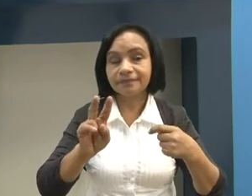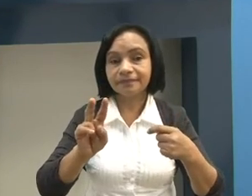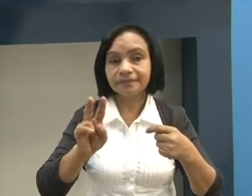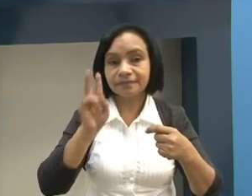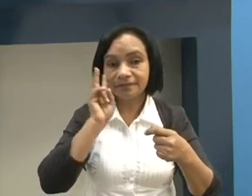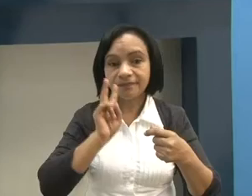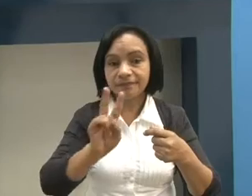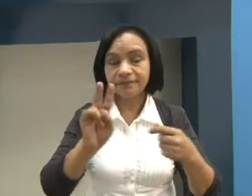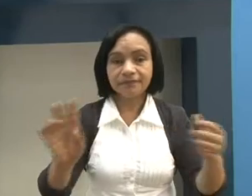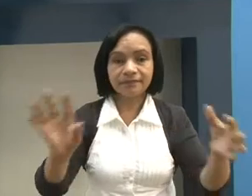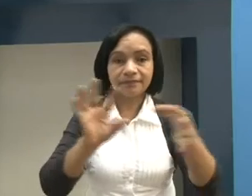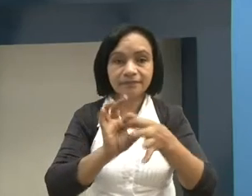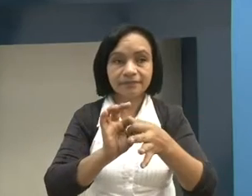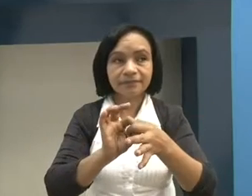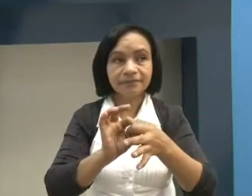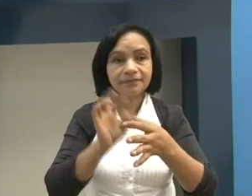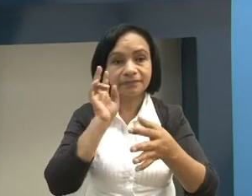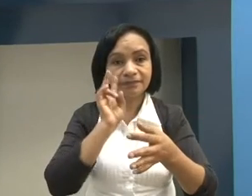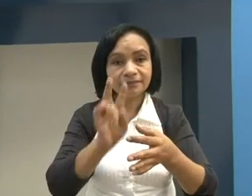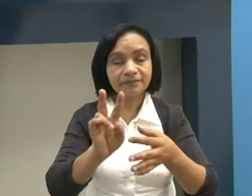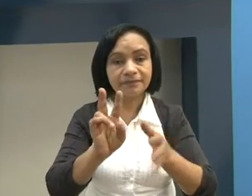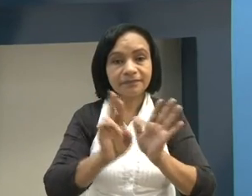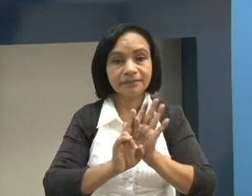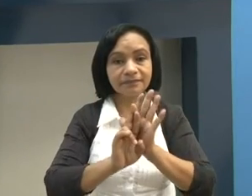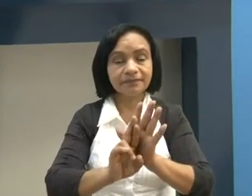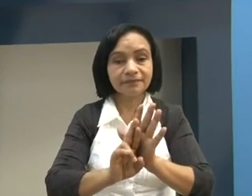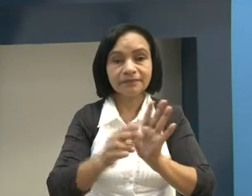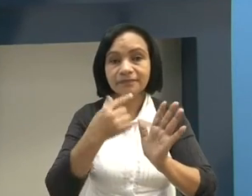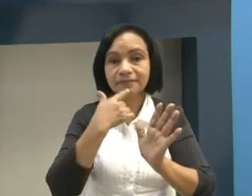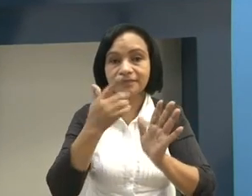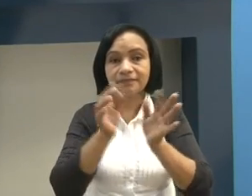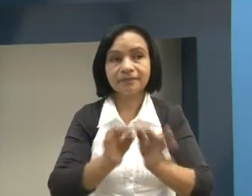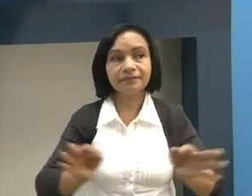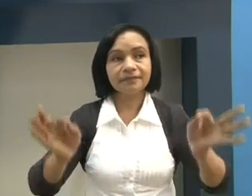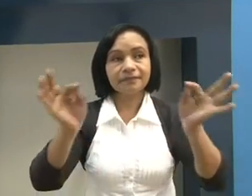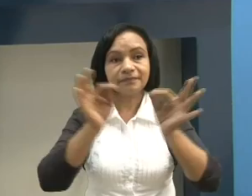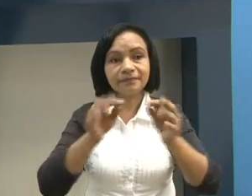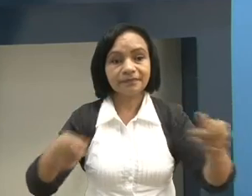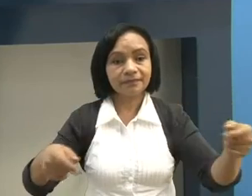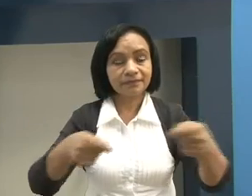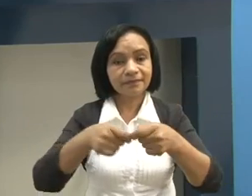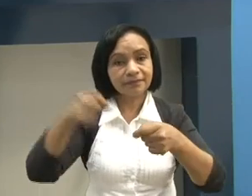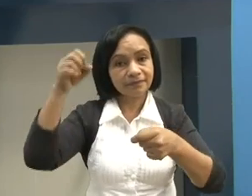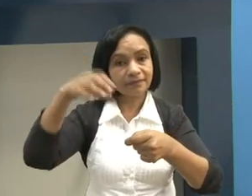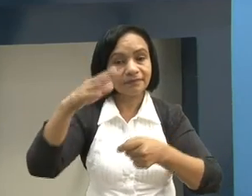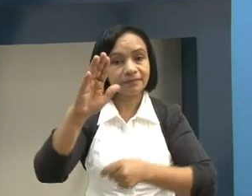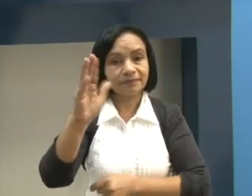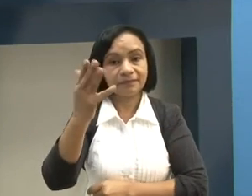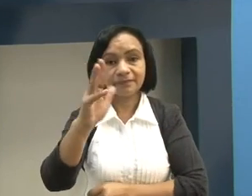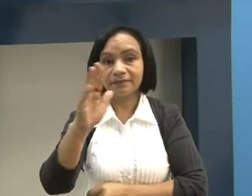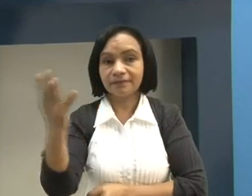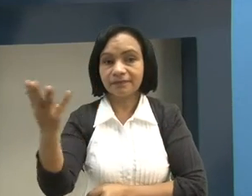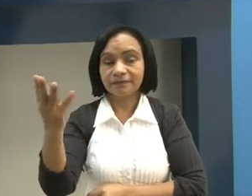una visión más integral. Vos ves hoy la respuesta de por qué la importancia de la energía, de cómo se el 99%